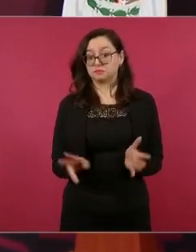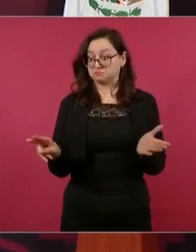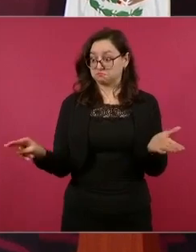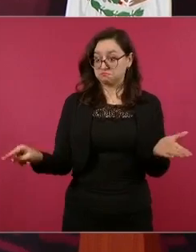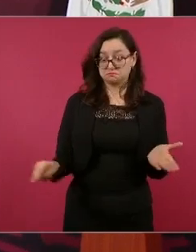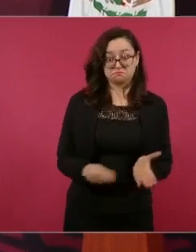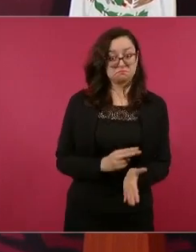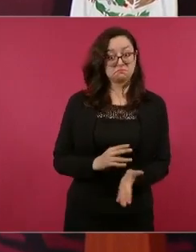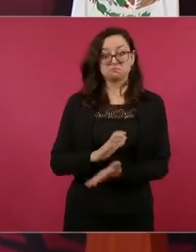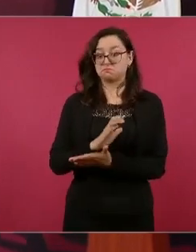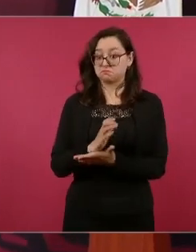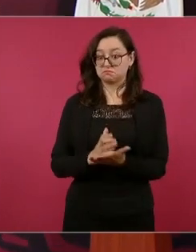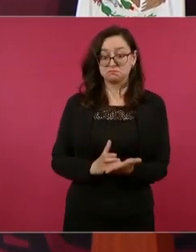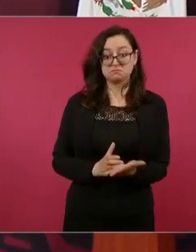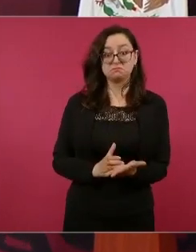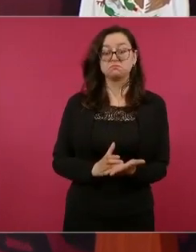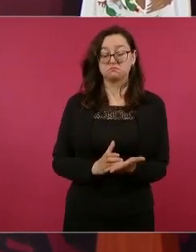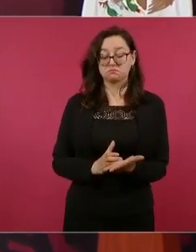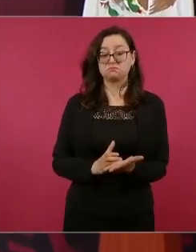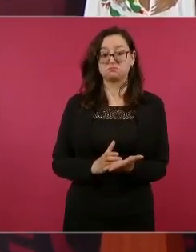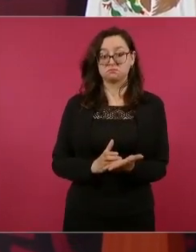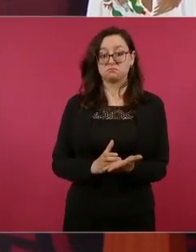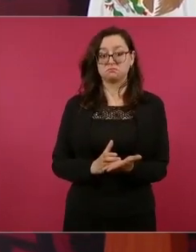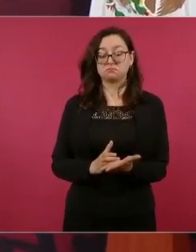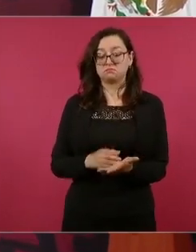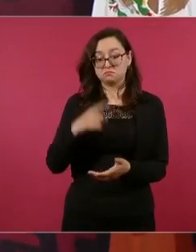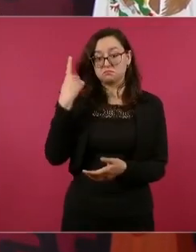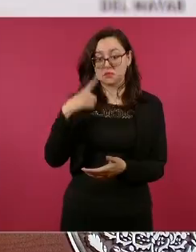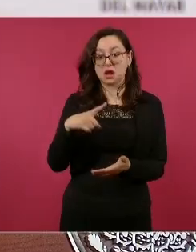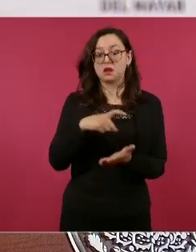firmaron los contratos